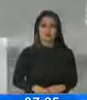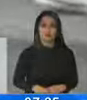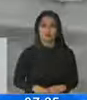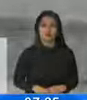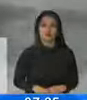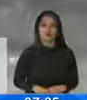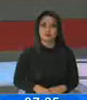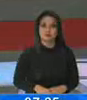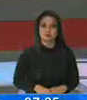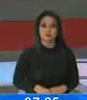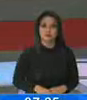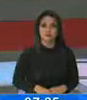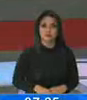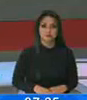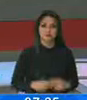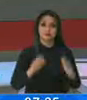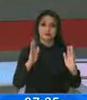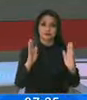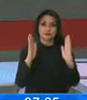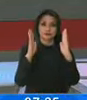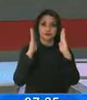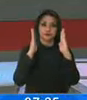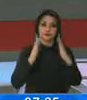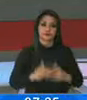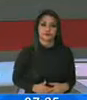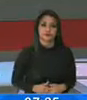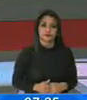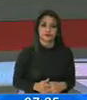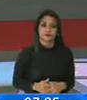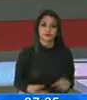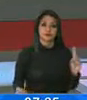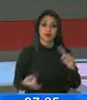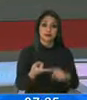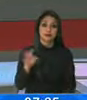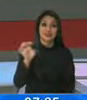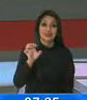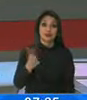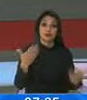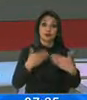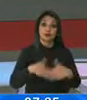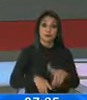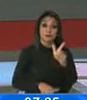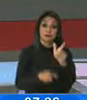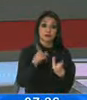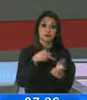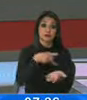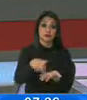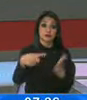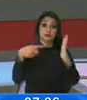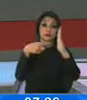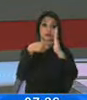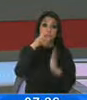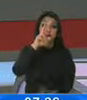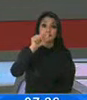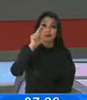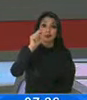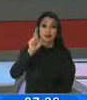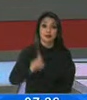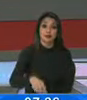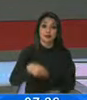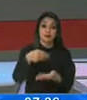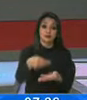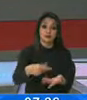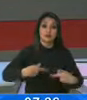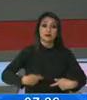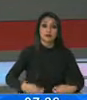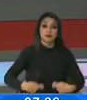Roberto Peñafiel. Mucha atención con esta información. Hasta fines de enero, los contribuyentes que paguen impuesto a la renta deberán presentar la proyección de